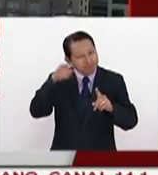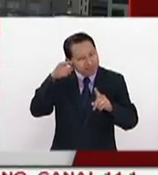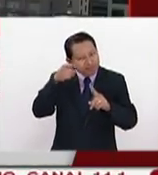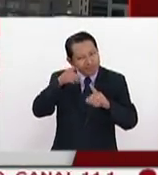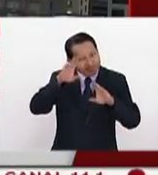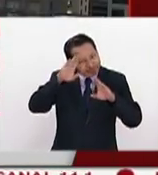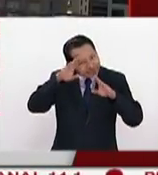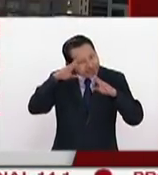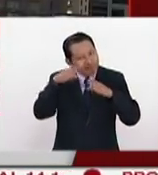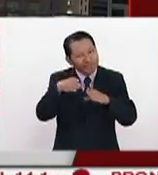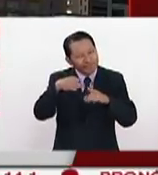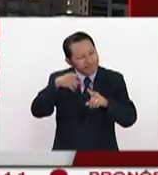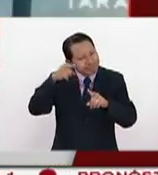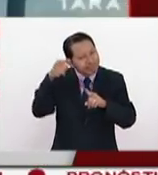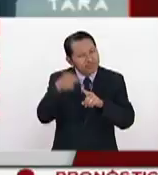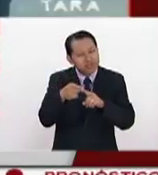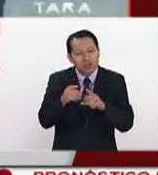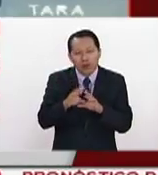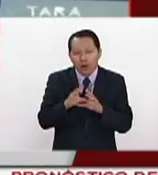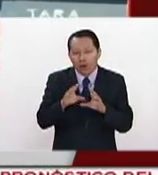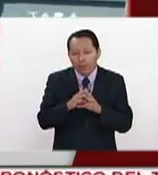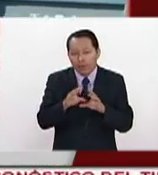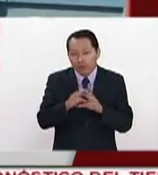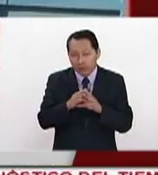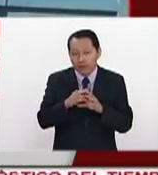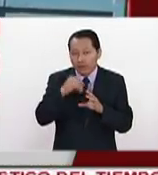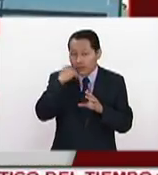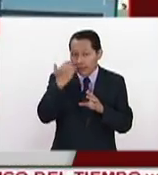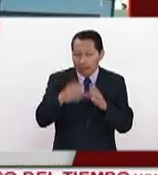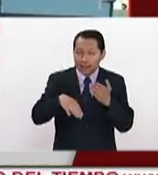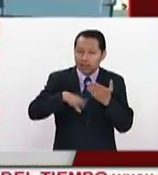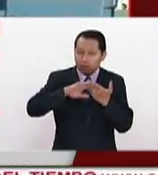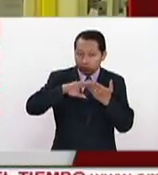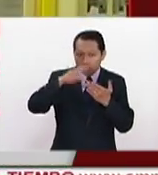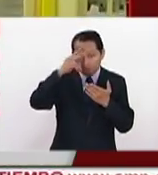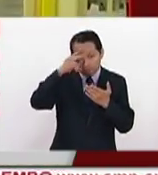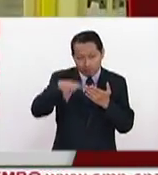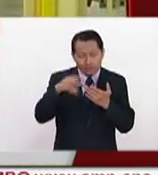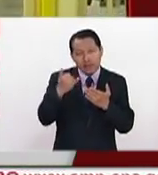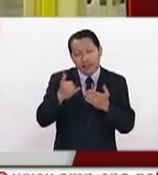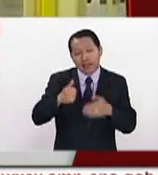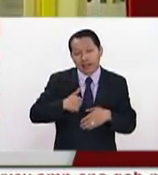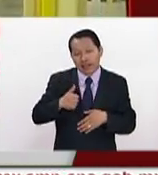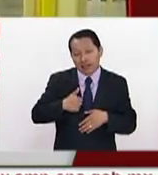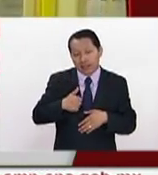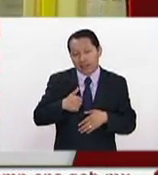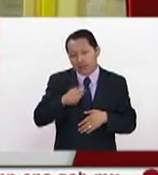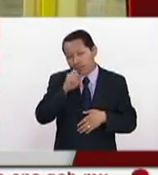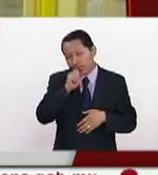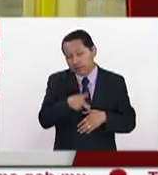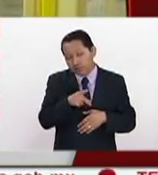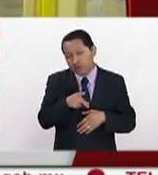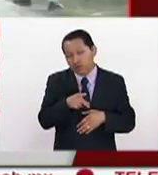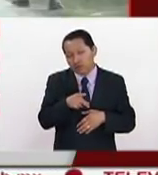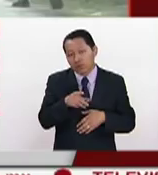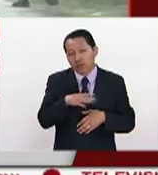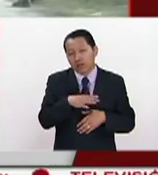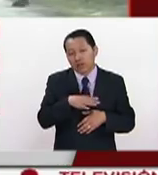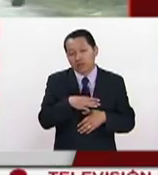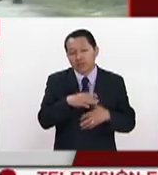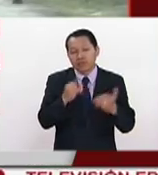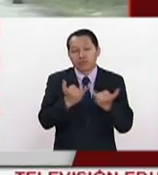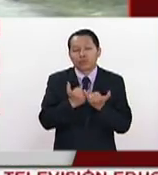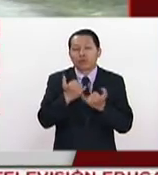en seguir atacando de cierta medida a México y por otro lado a Canadá, y el aspecto